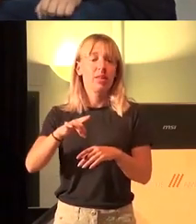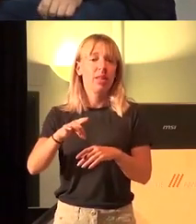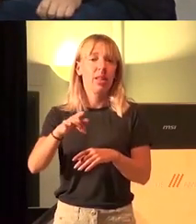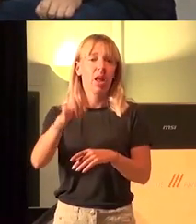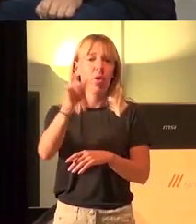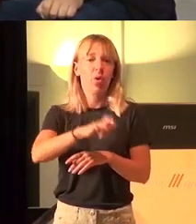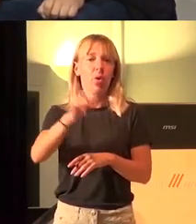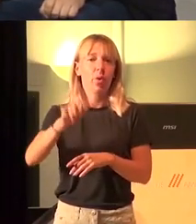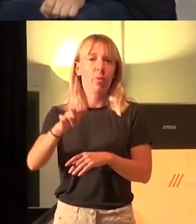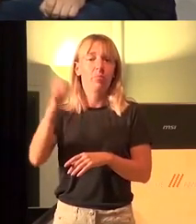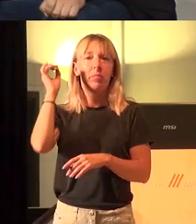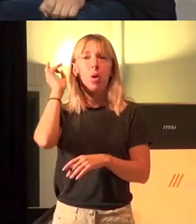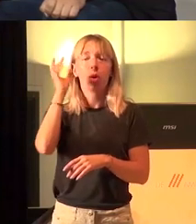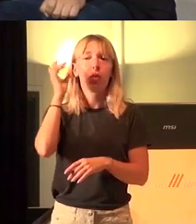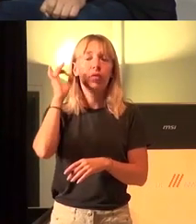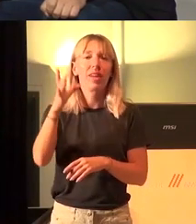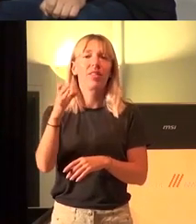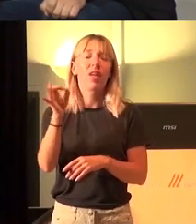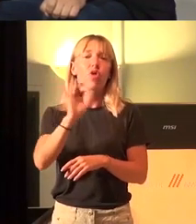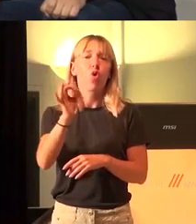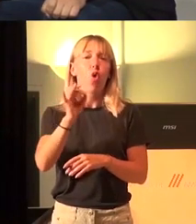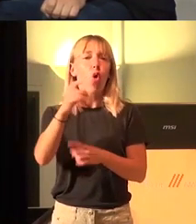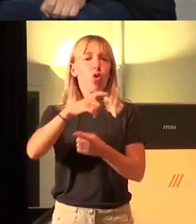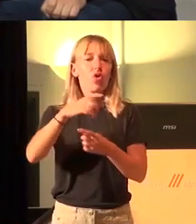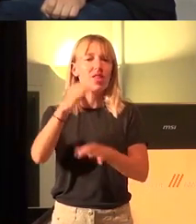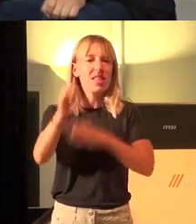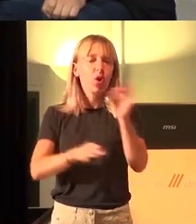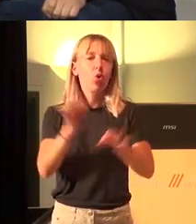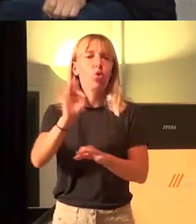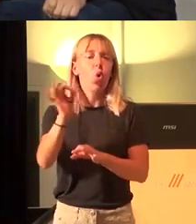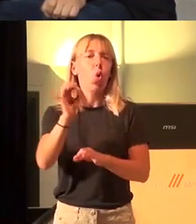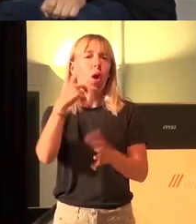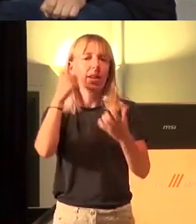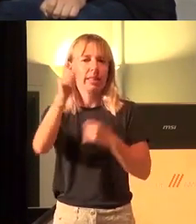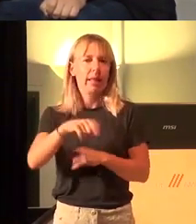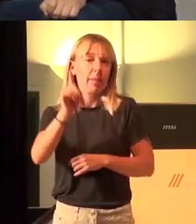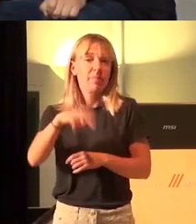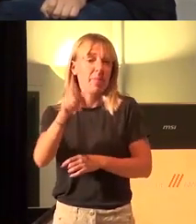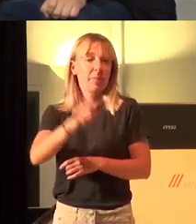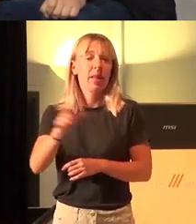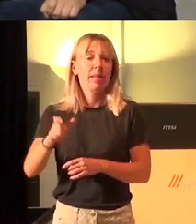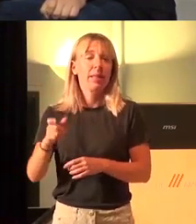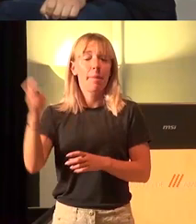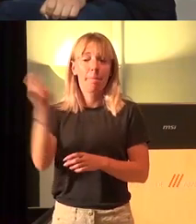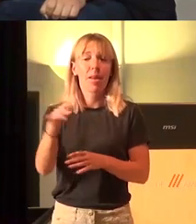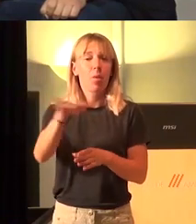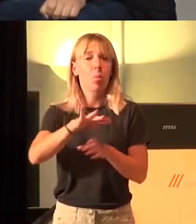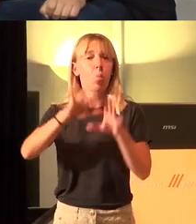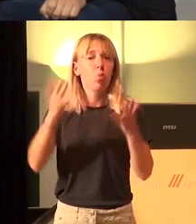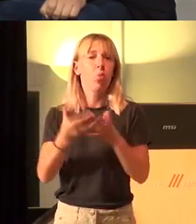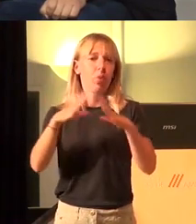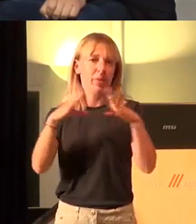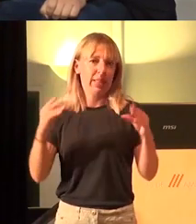principal de conferencias, de ciclos, de cosas por el estilo, de artistas, incluso pues es gente que viene del mundo de la